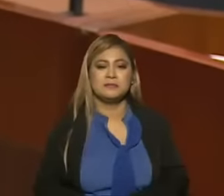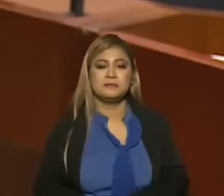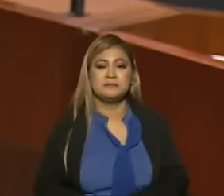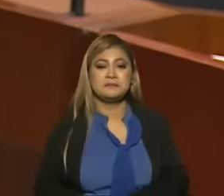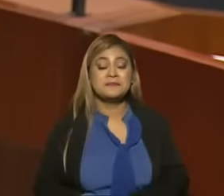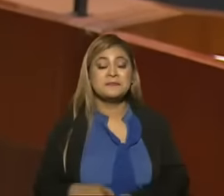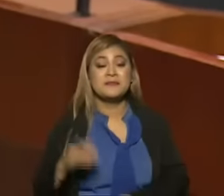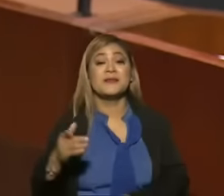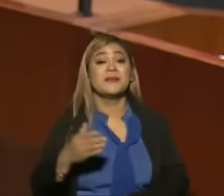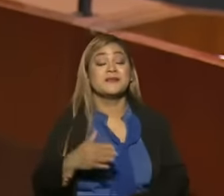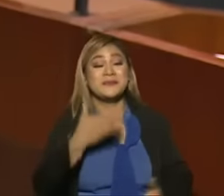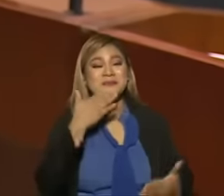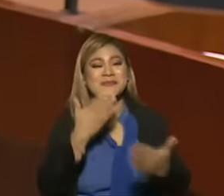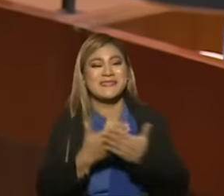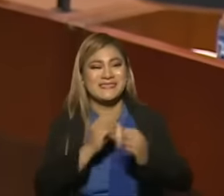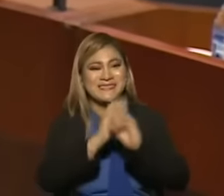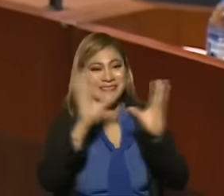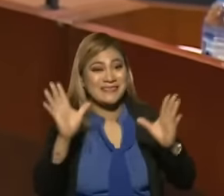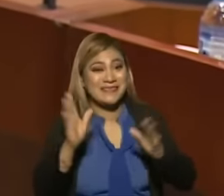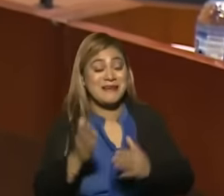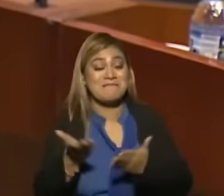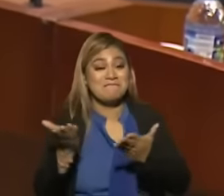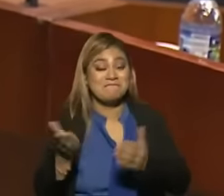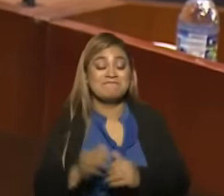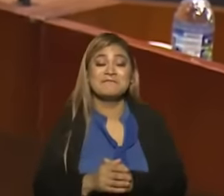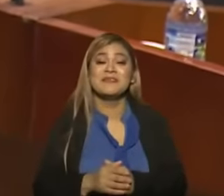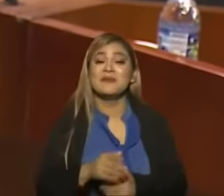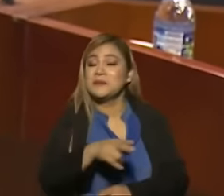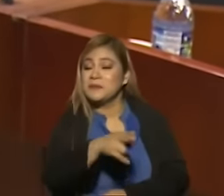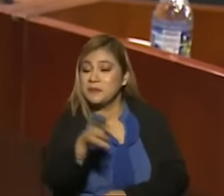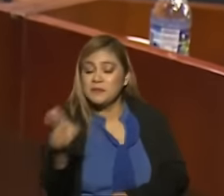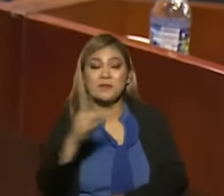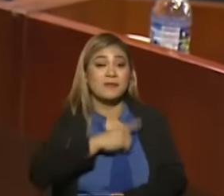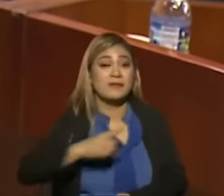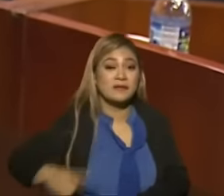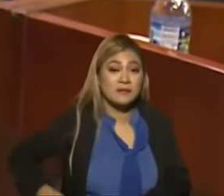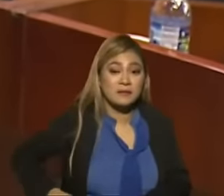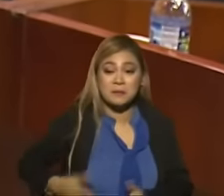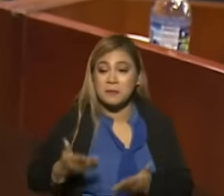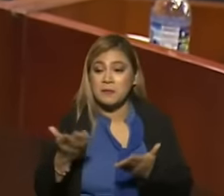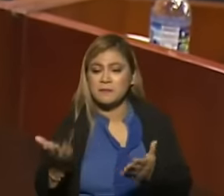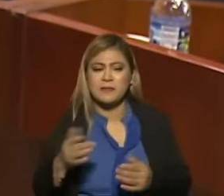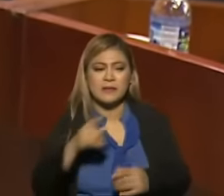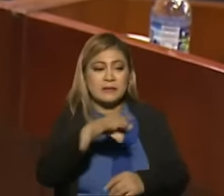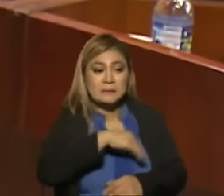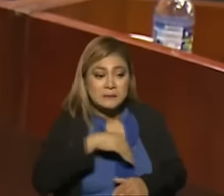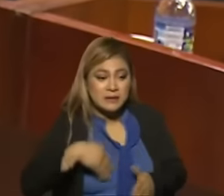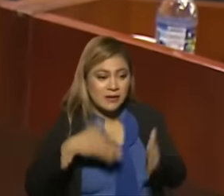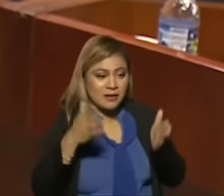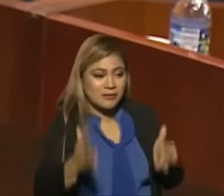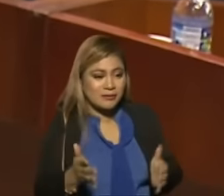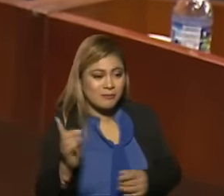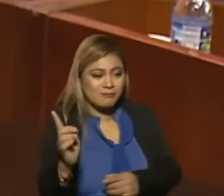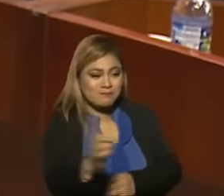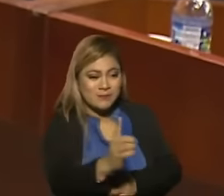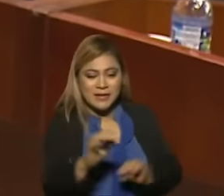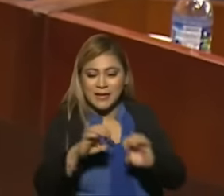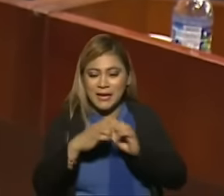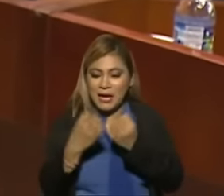Gracias, presidente. Buenos días a usted, a los colegas diputados, al ministro de Estado presente y al equipo que les